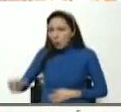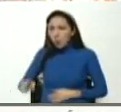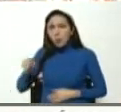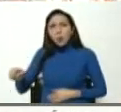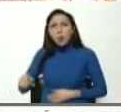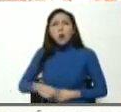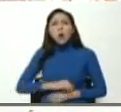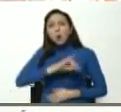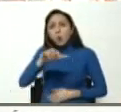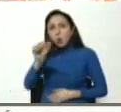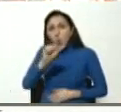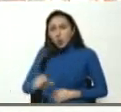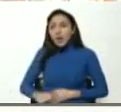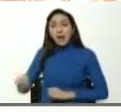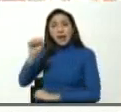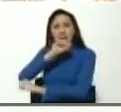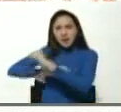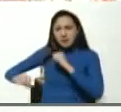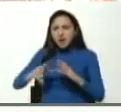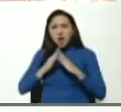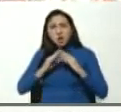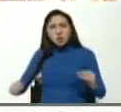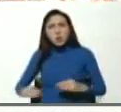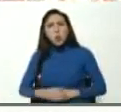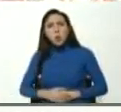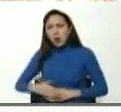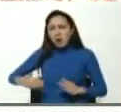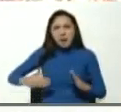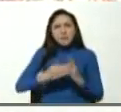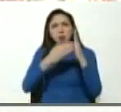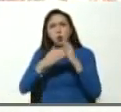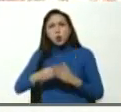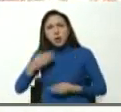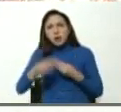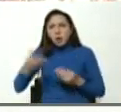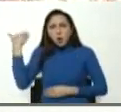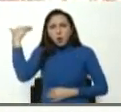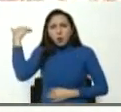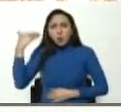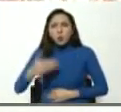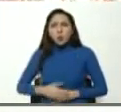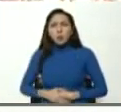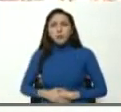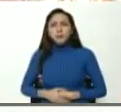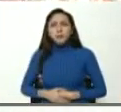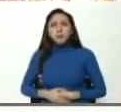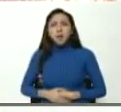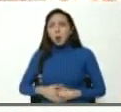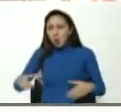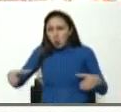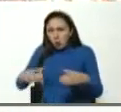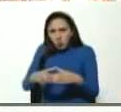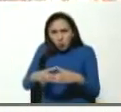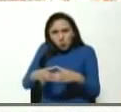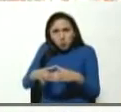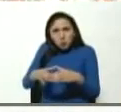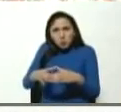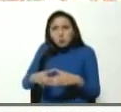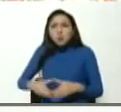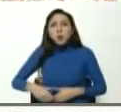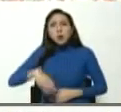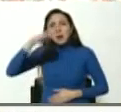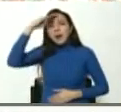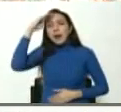para evitar la consumación de ese golpe de estado cuando un grupo de